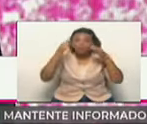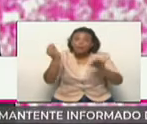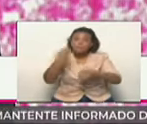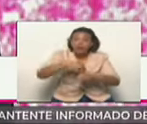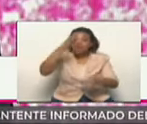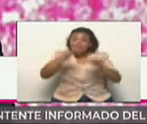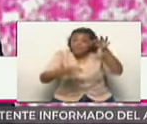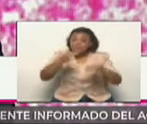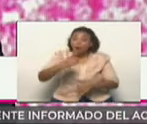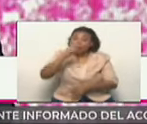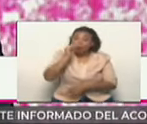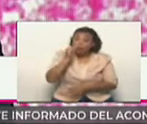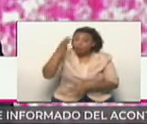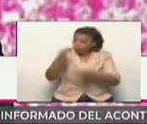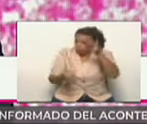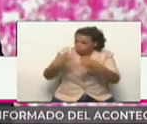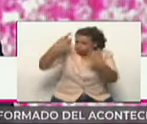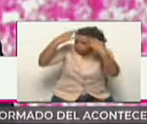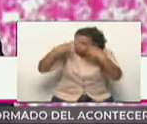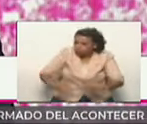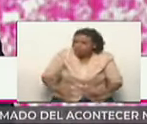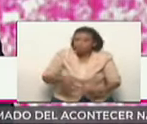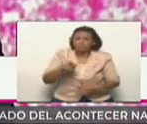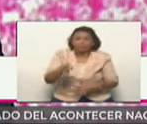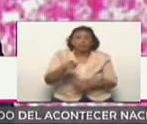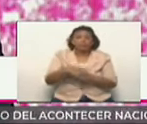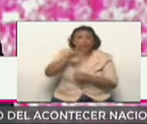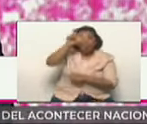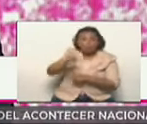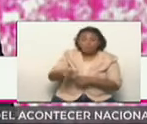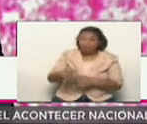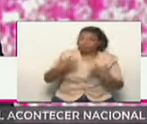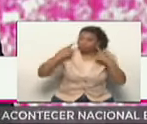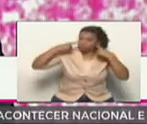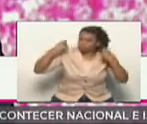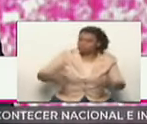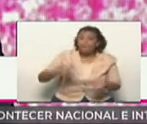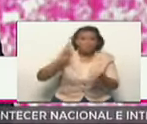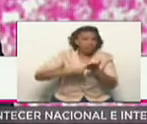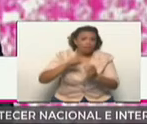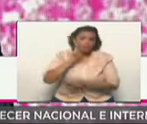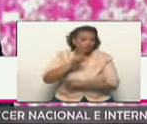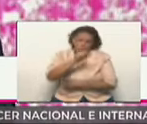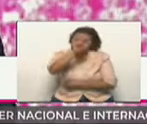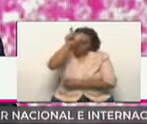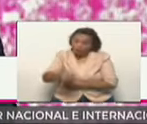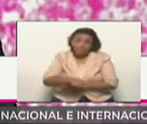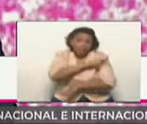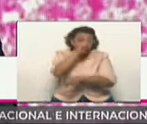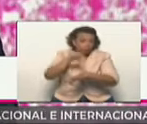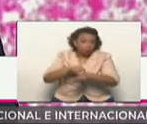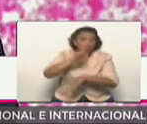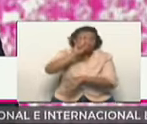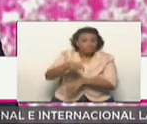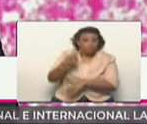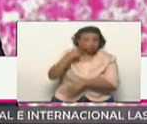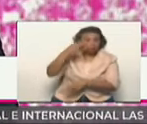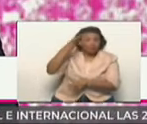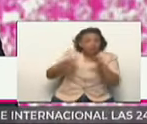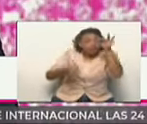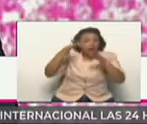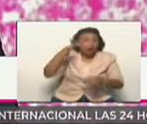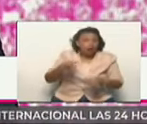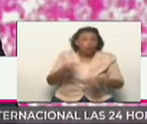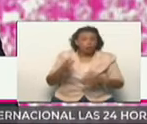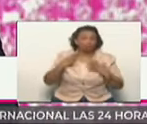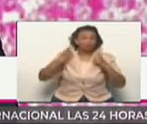de fiscal, un hombre de la justicia, con mucha credibilidad nacional, ¿no? Es el funcionario con